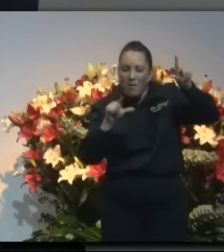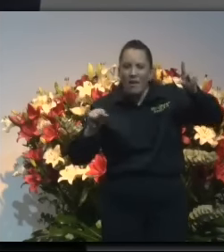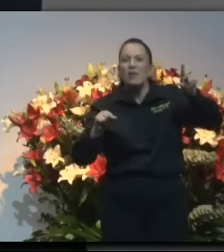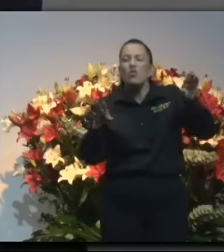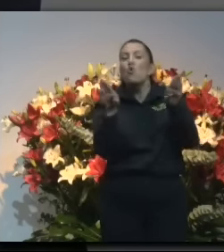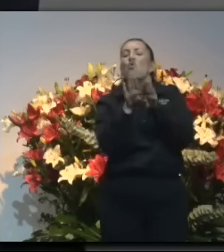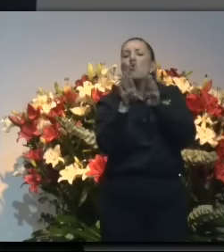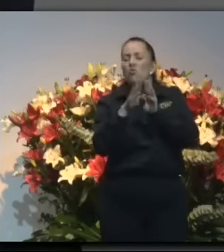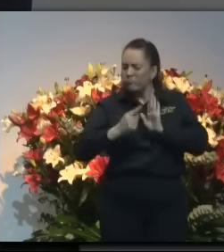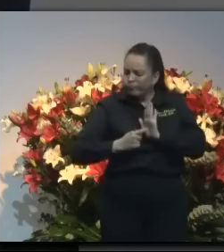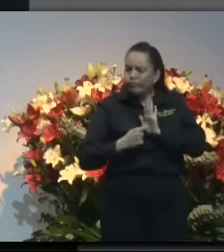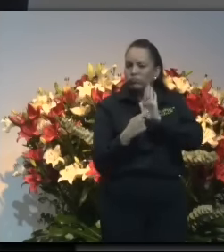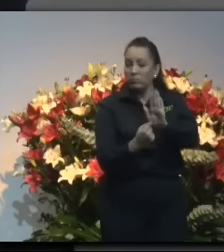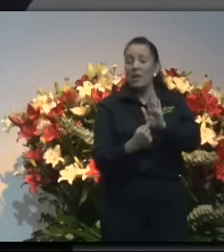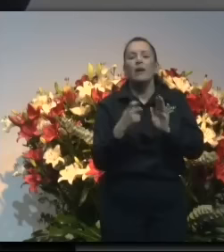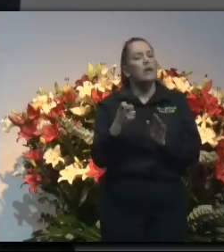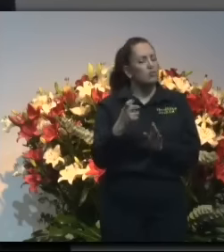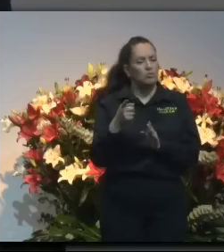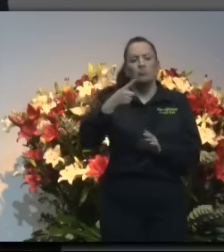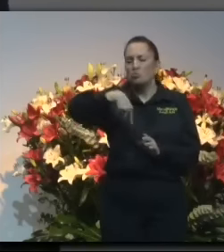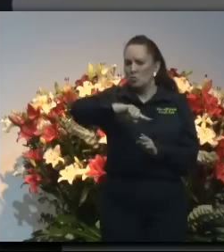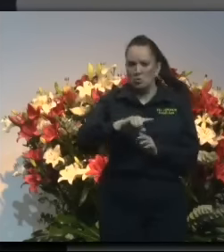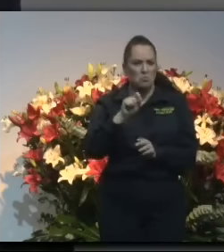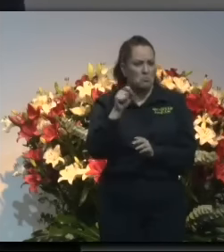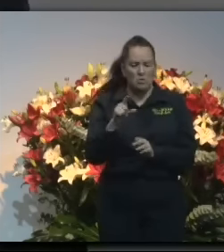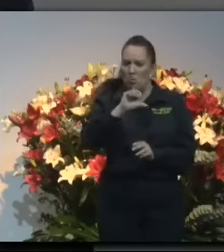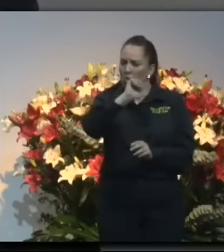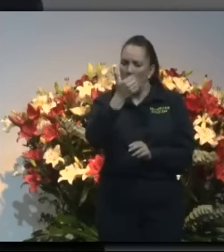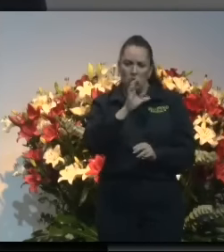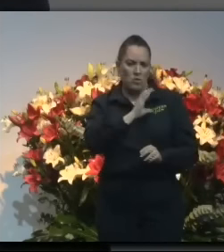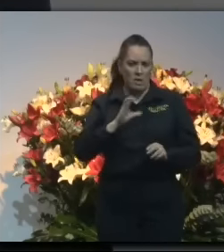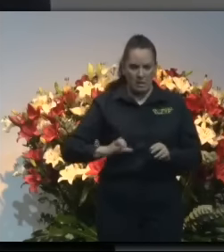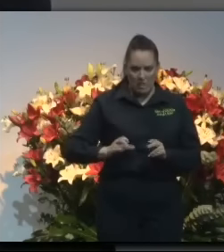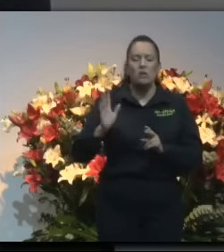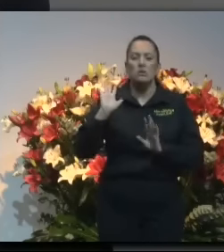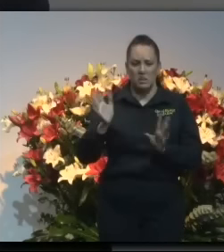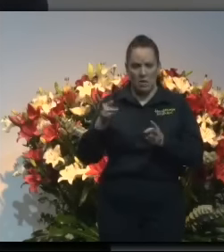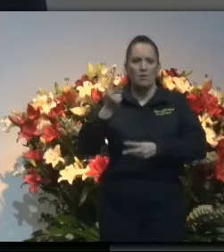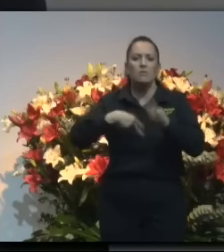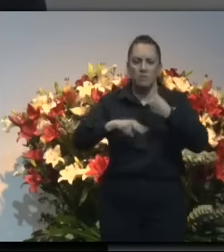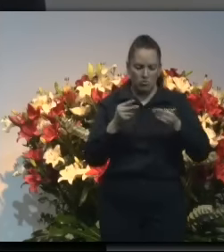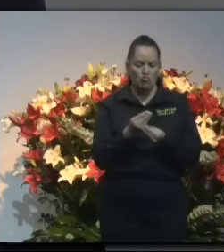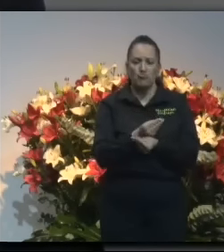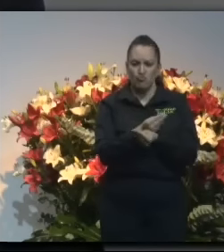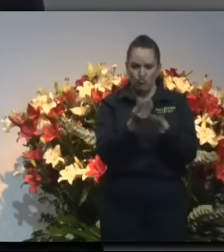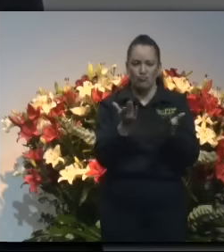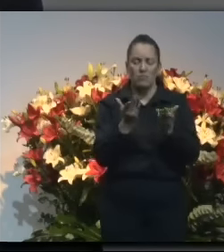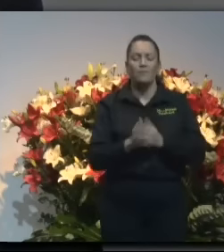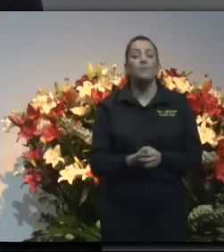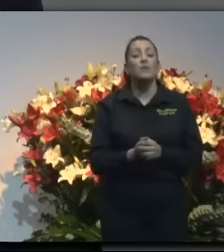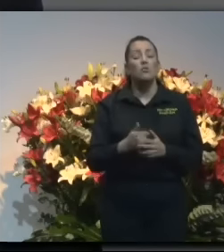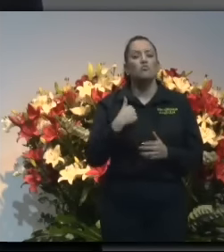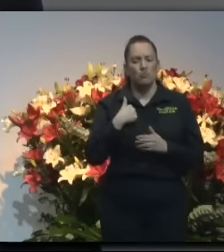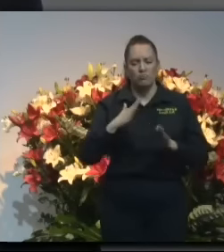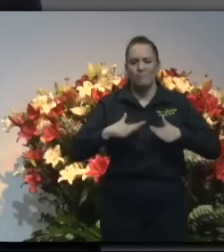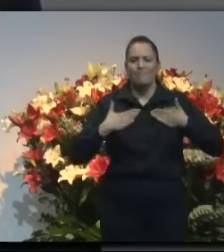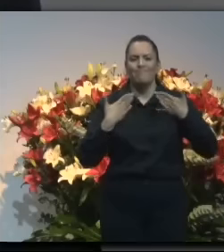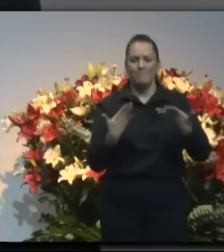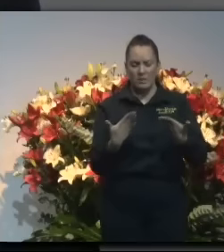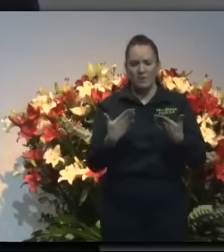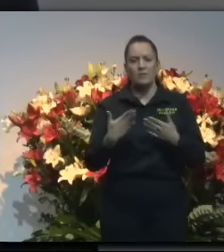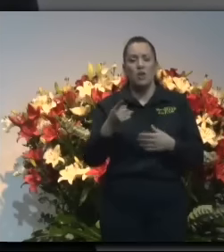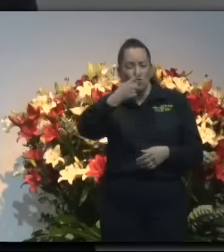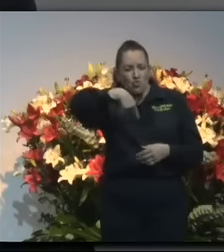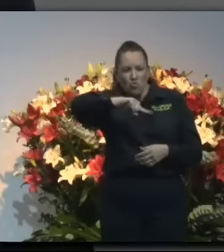personas candidatas que han acudido previamente a este espacio. Confío en que la mirada de la Ibero será útil